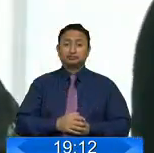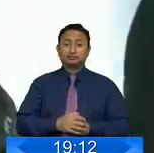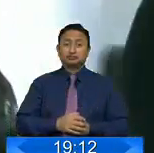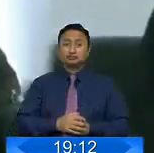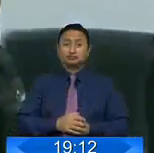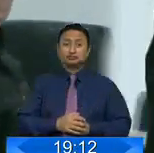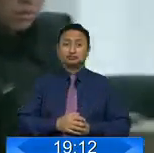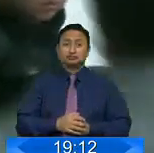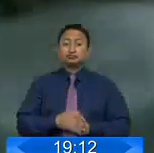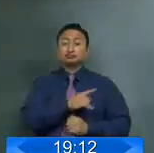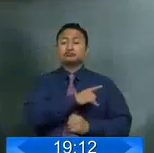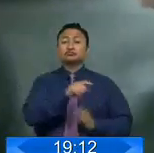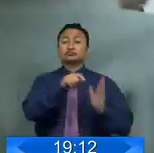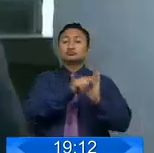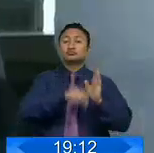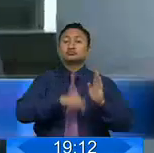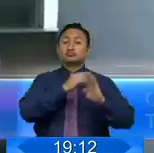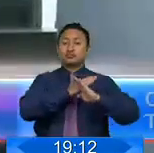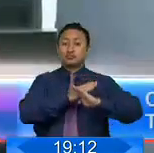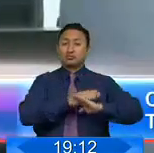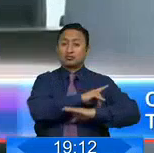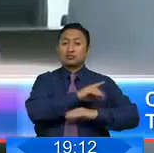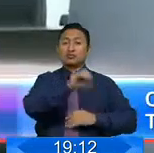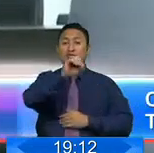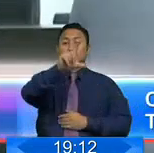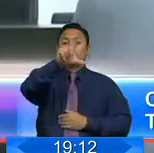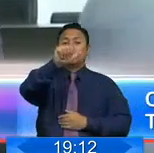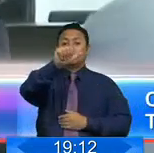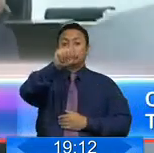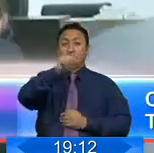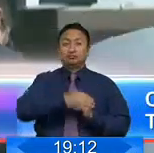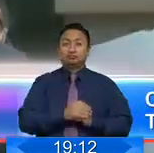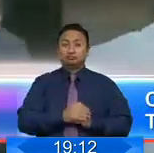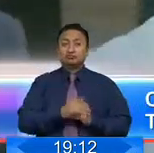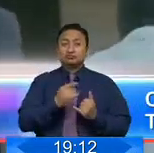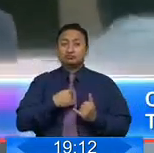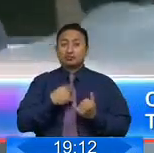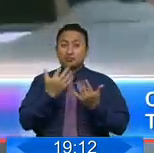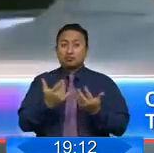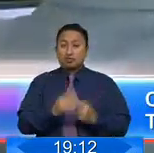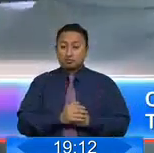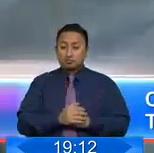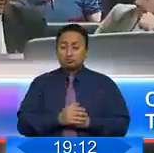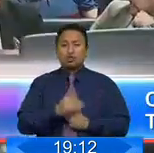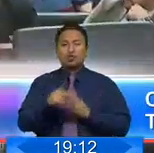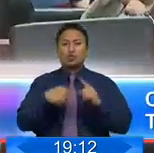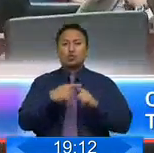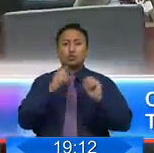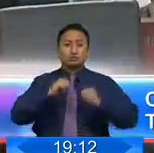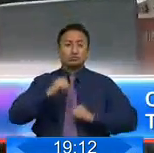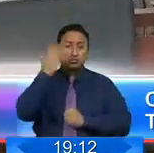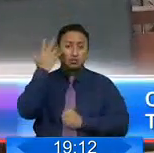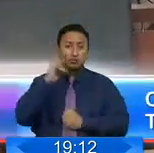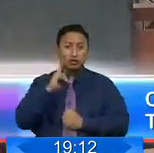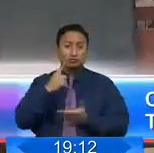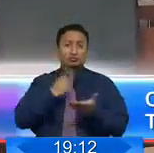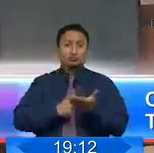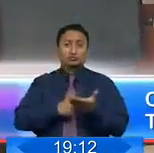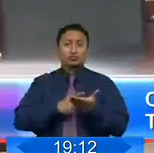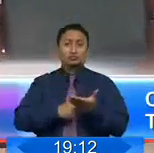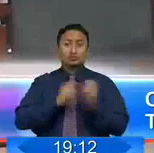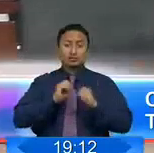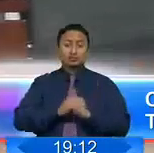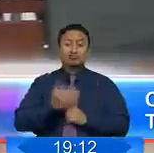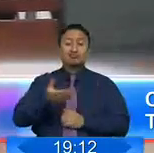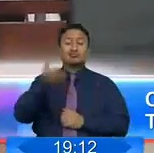La defensa del informático sueco Olavini se mantiene a la espera de una fecha para la audiencia tras presentar el viernes